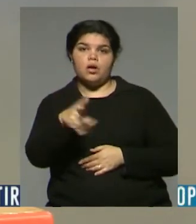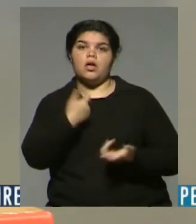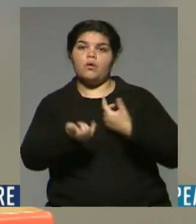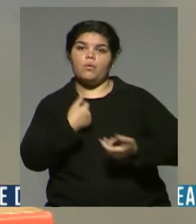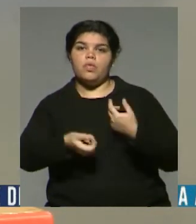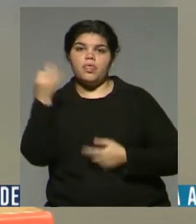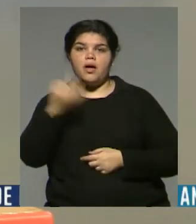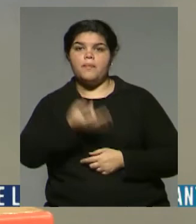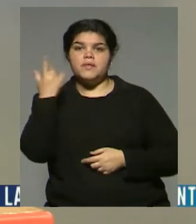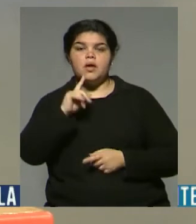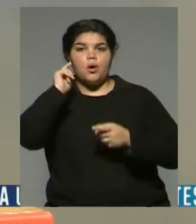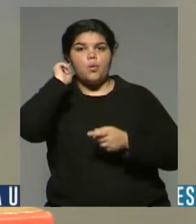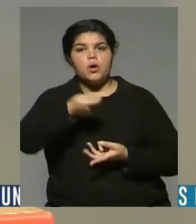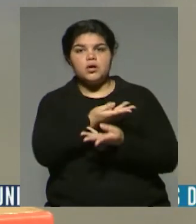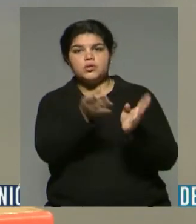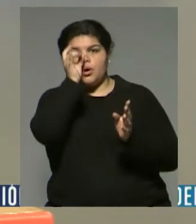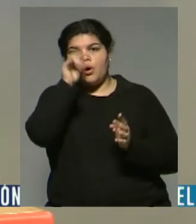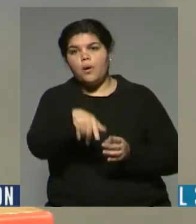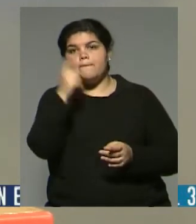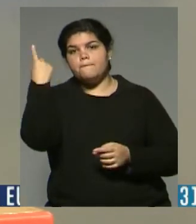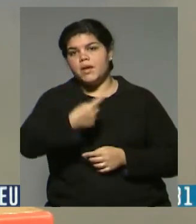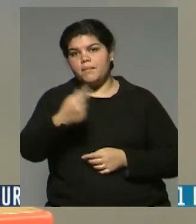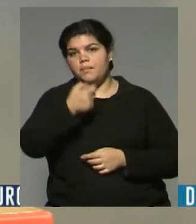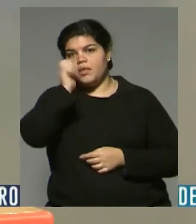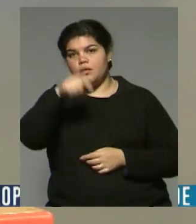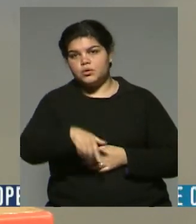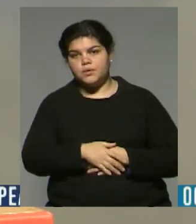de este primer juicio por jurado aquí en la provincia de Mendoza.